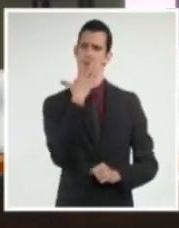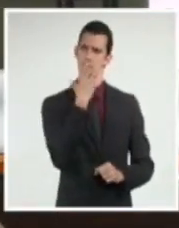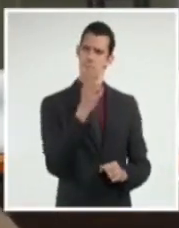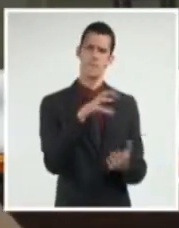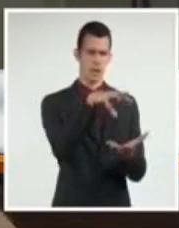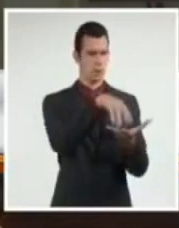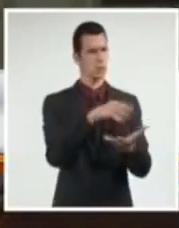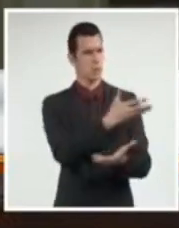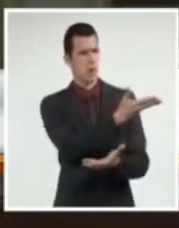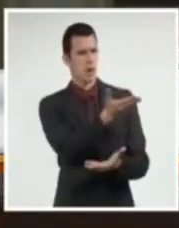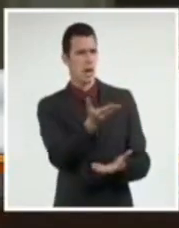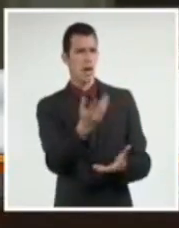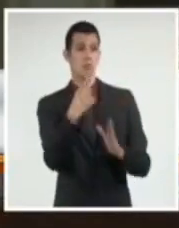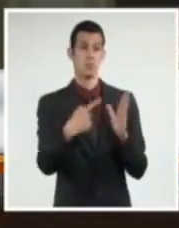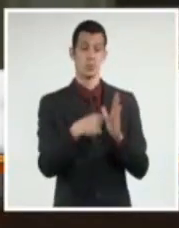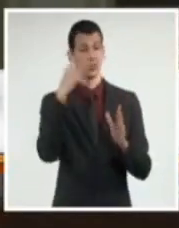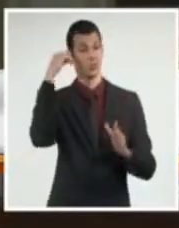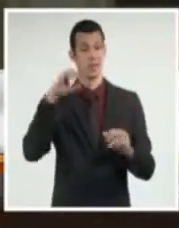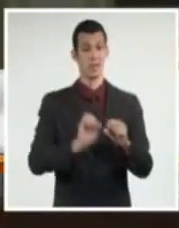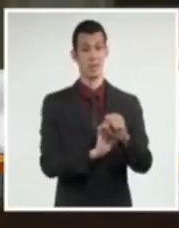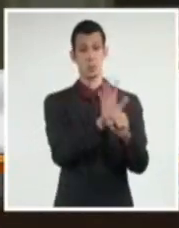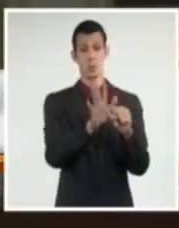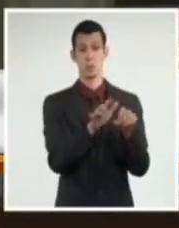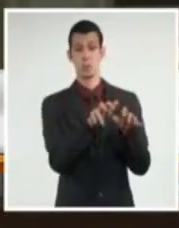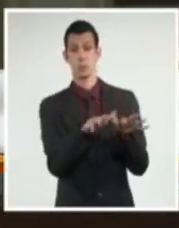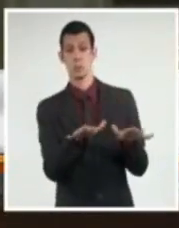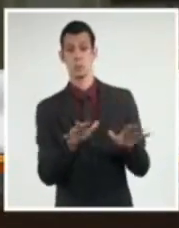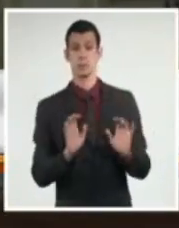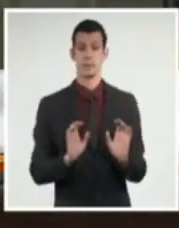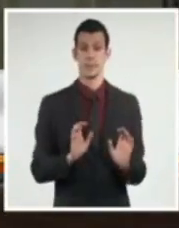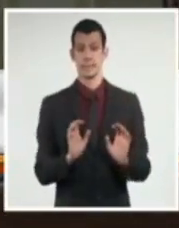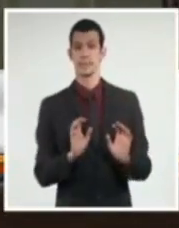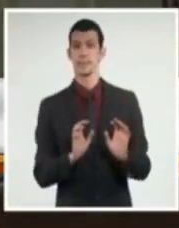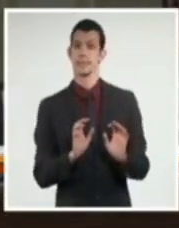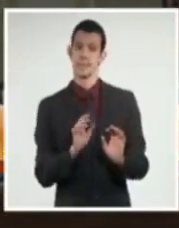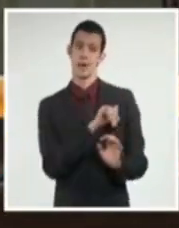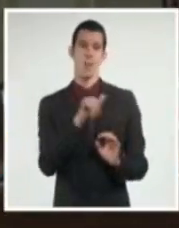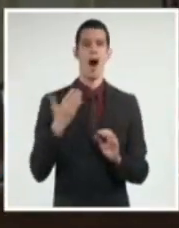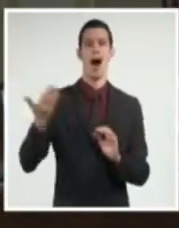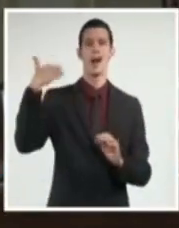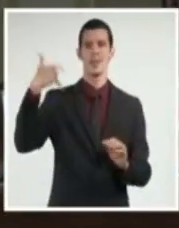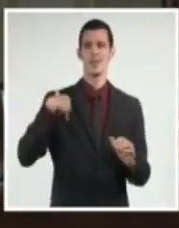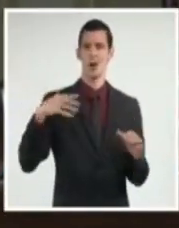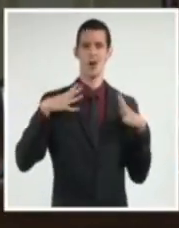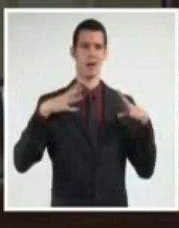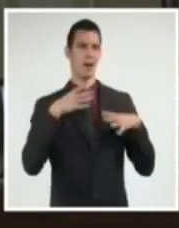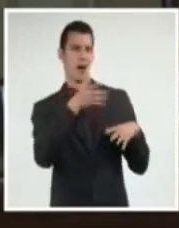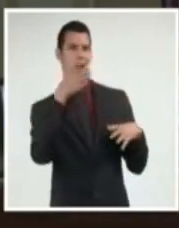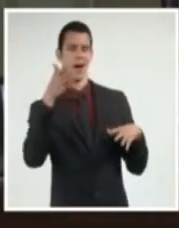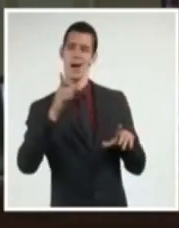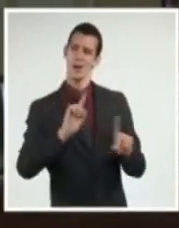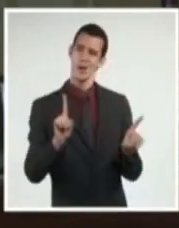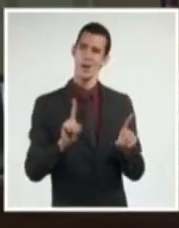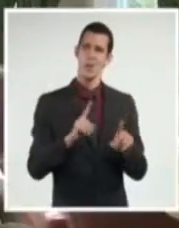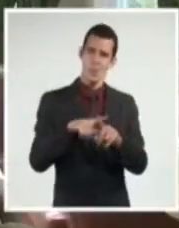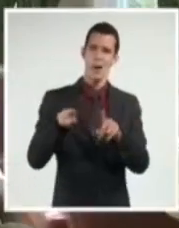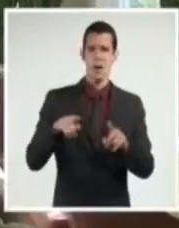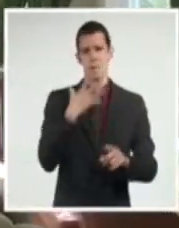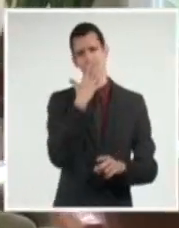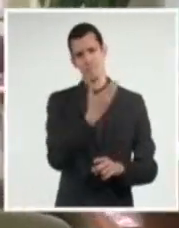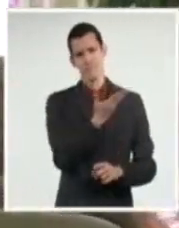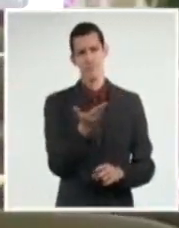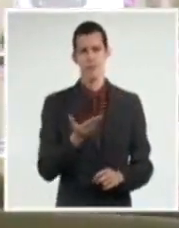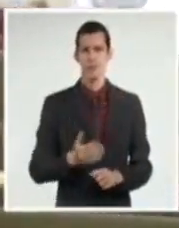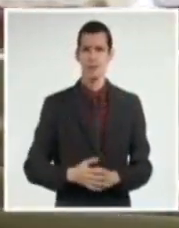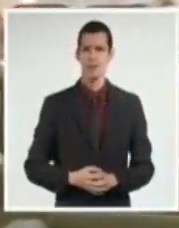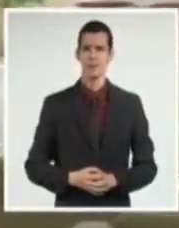por problemas de virus no es igual, pero como en todo el mundo, pero sí me gusta mucho. El